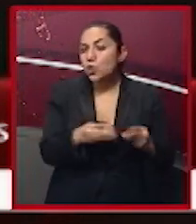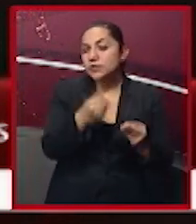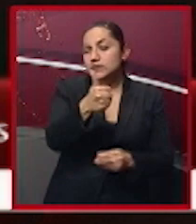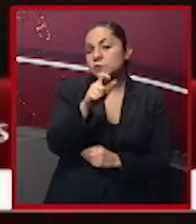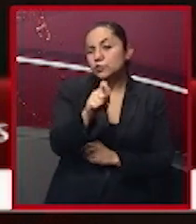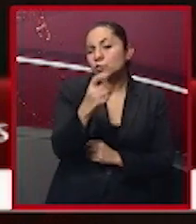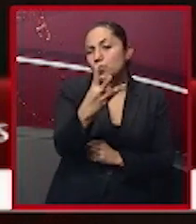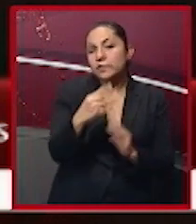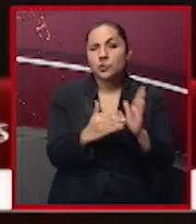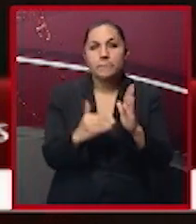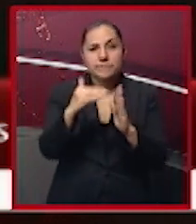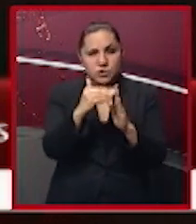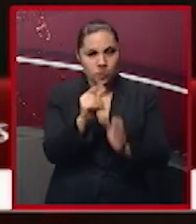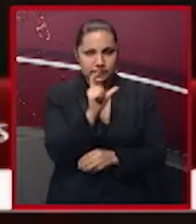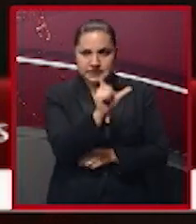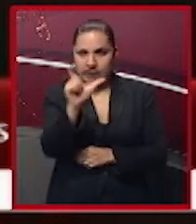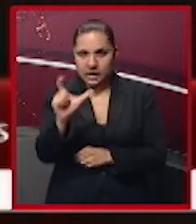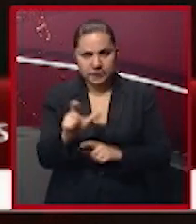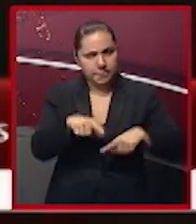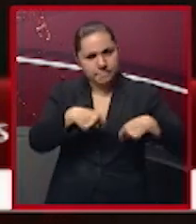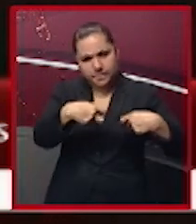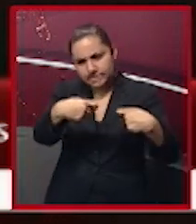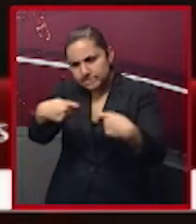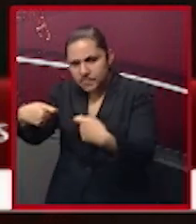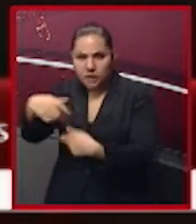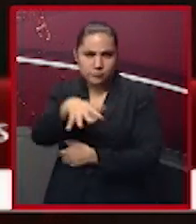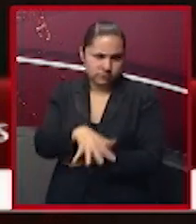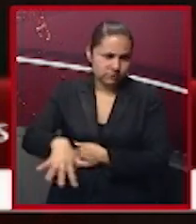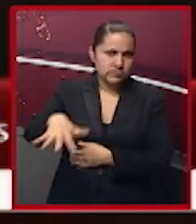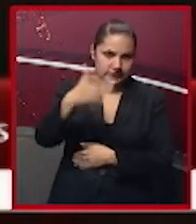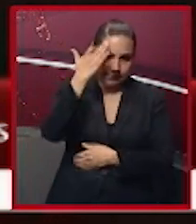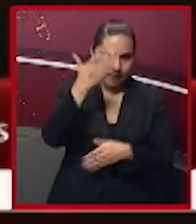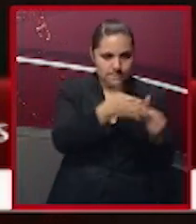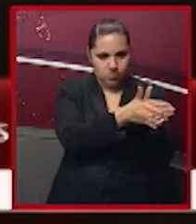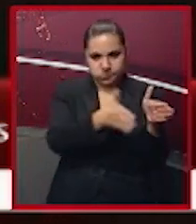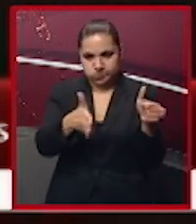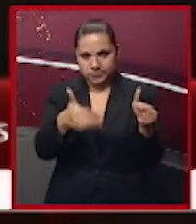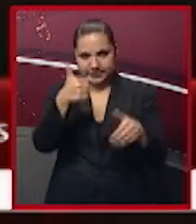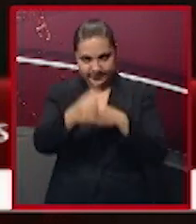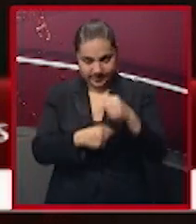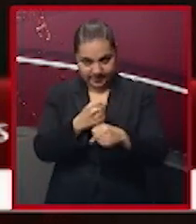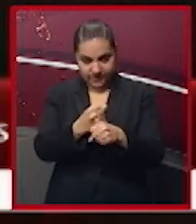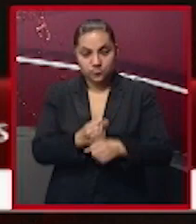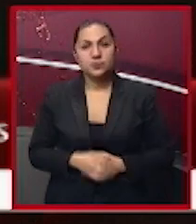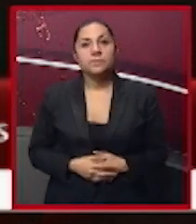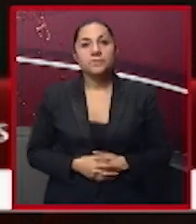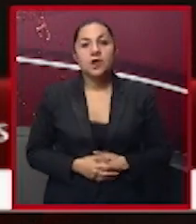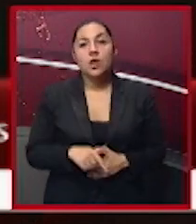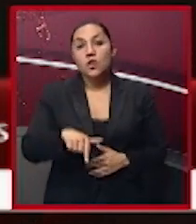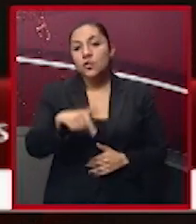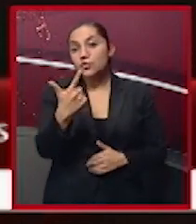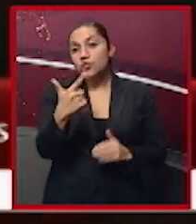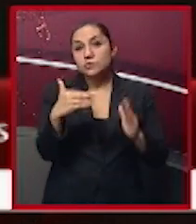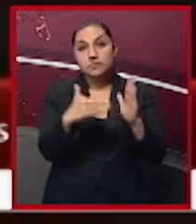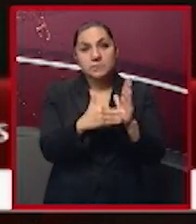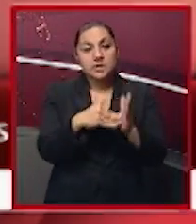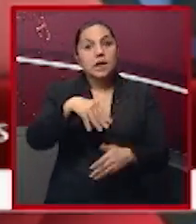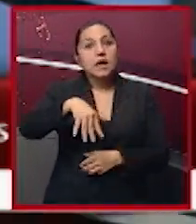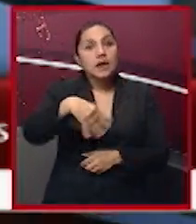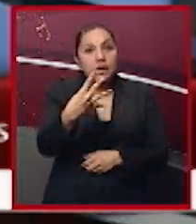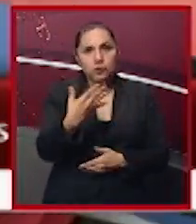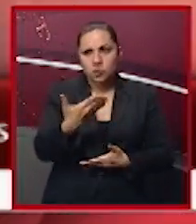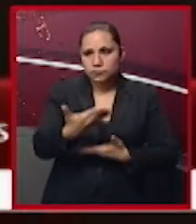millones de tarjetas ya en este sexenio. Han otorgado más de 12,014 servicios